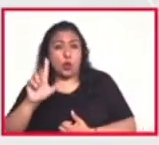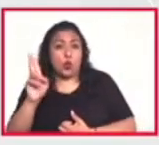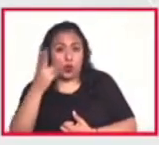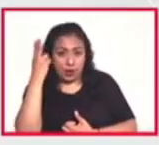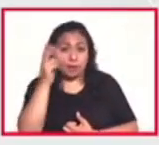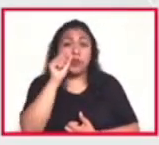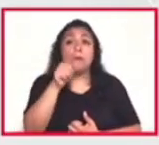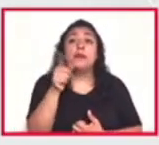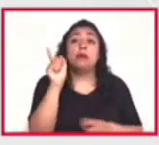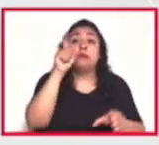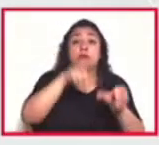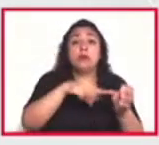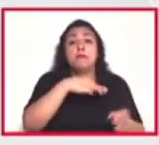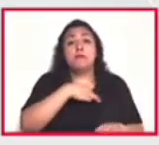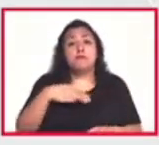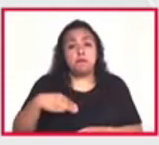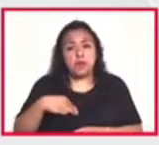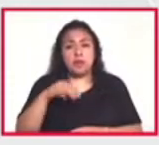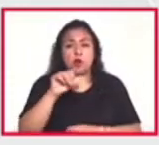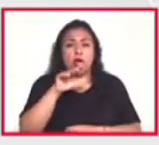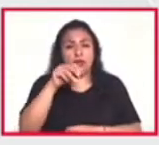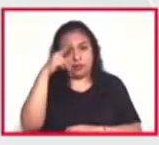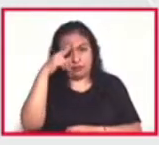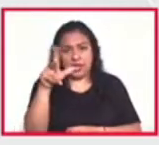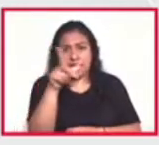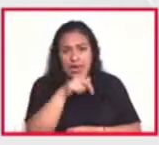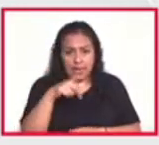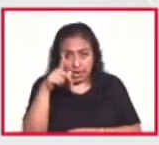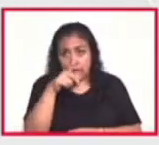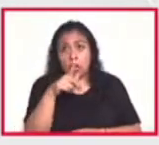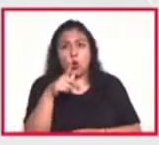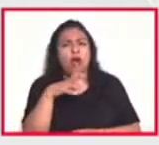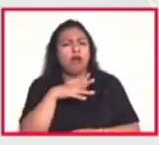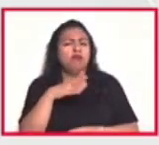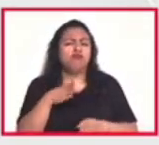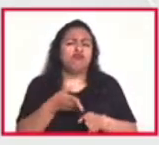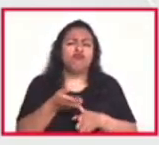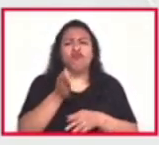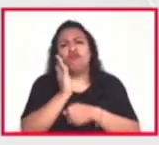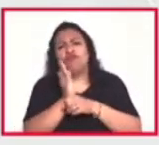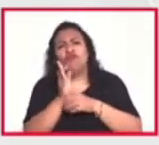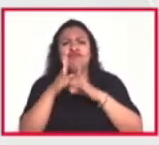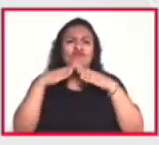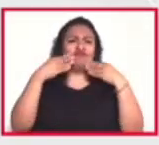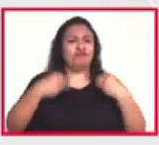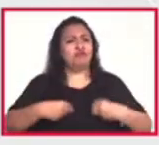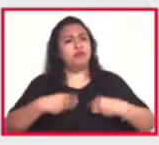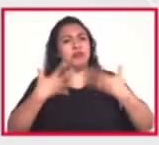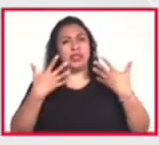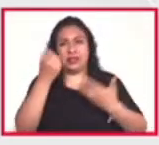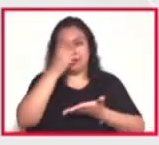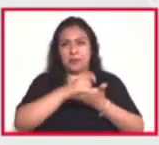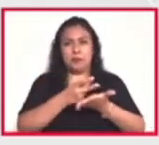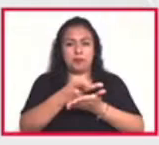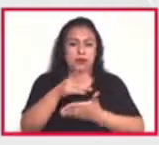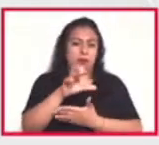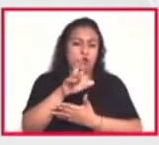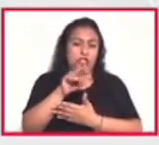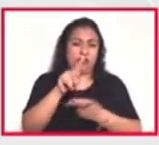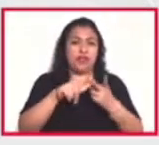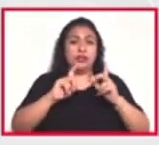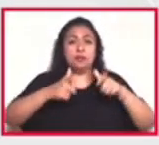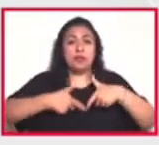miembro de la Academia Mexicana de la Lengua. Irradiando buen humor y vitalidad, la escritora, Premio Cervantes y Medalla de Bellas